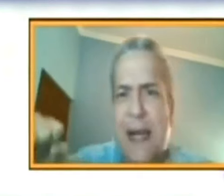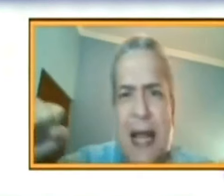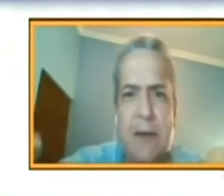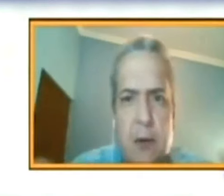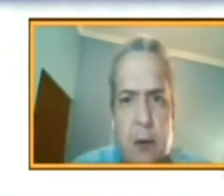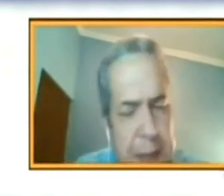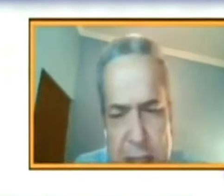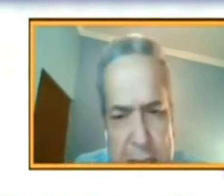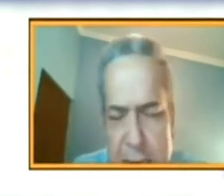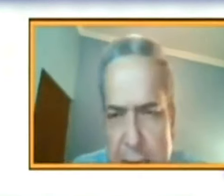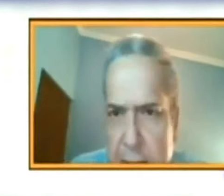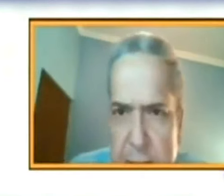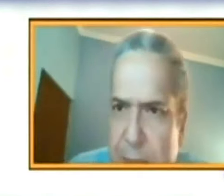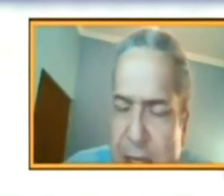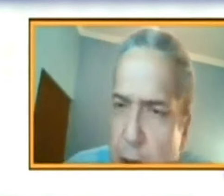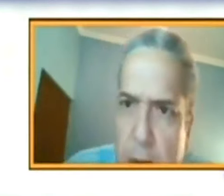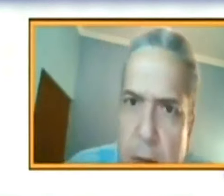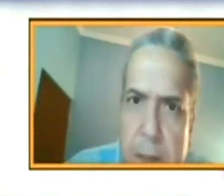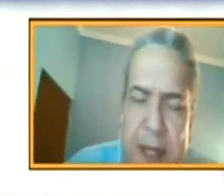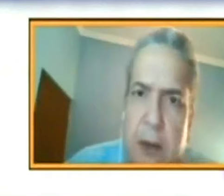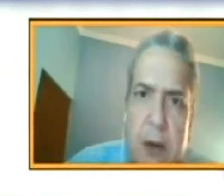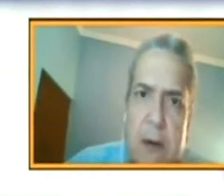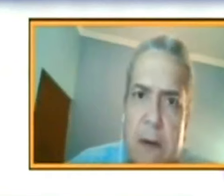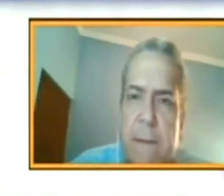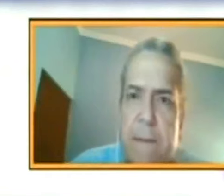están caminando con la mentira.